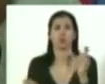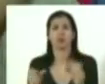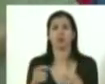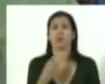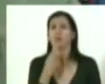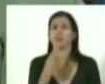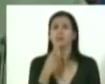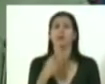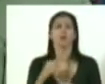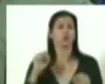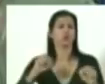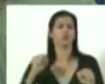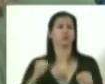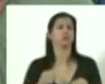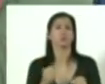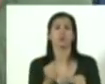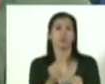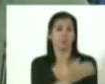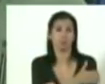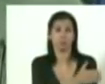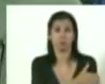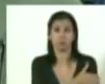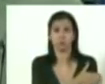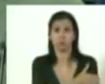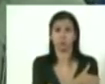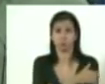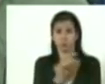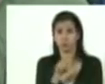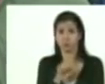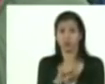ofertando cambios estuvieron retratándose